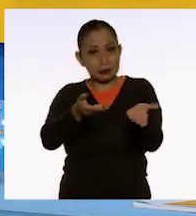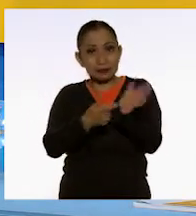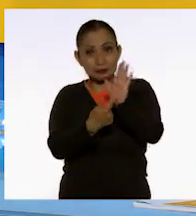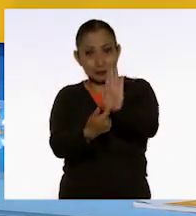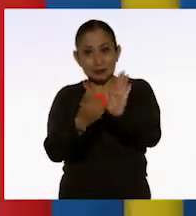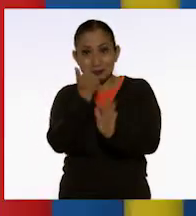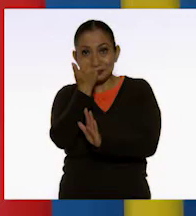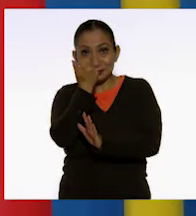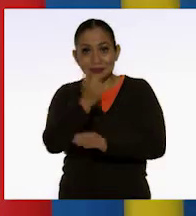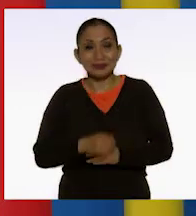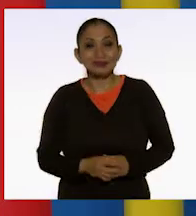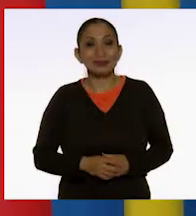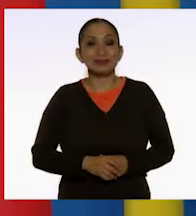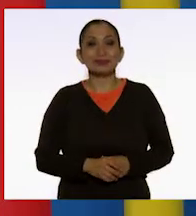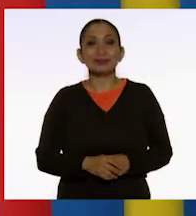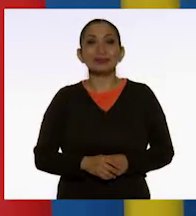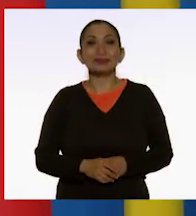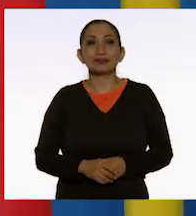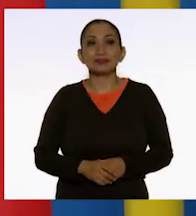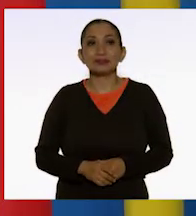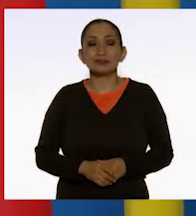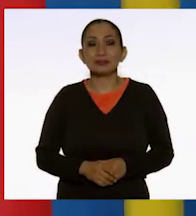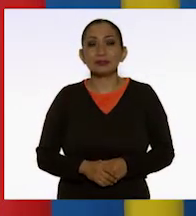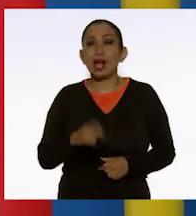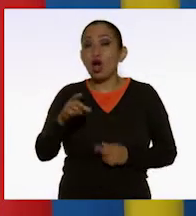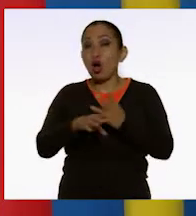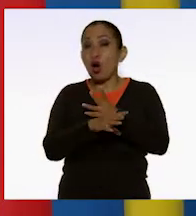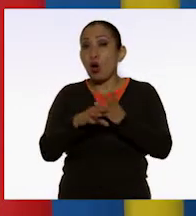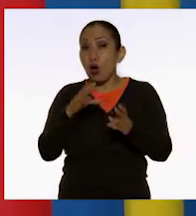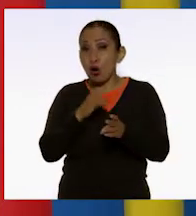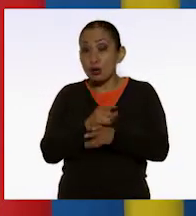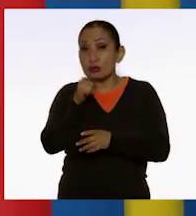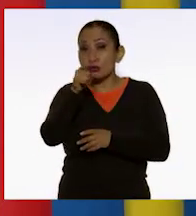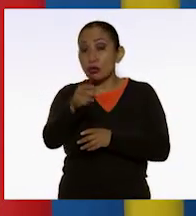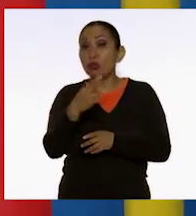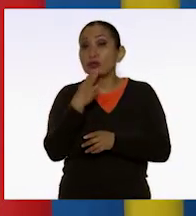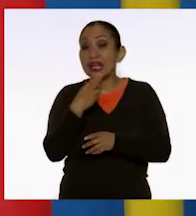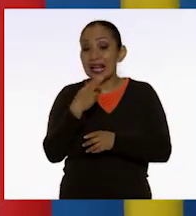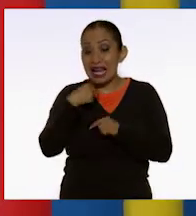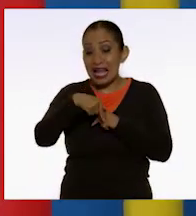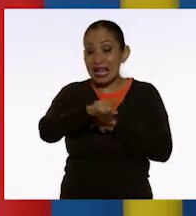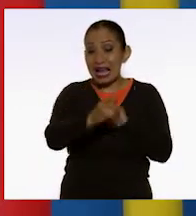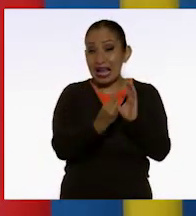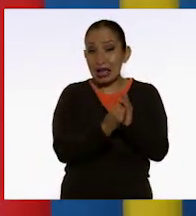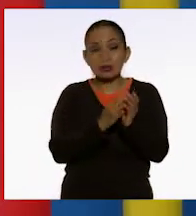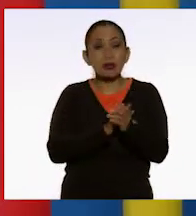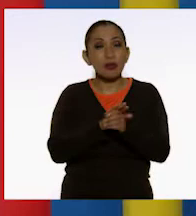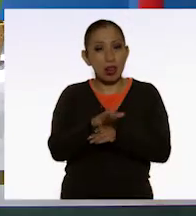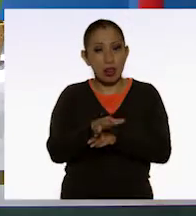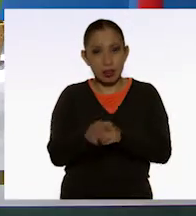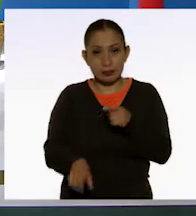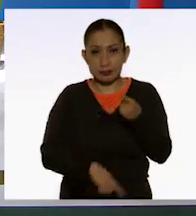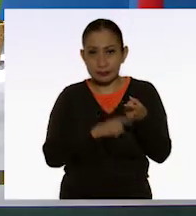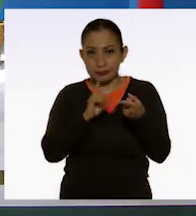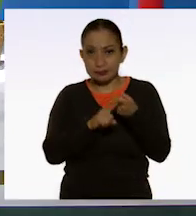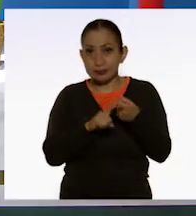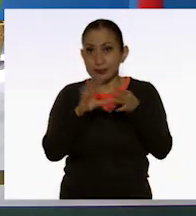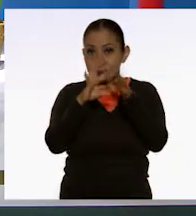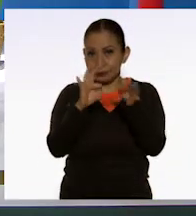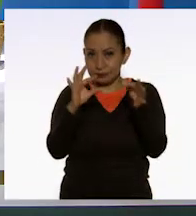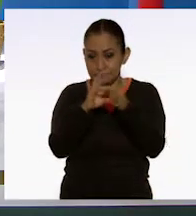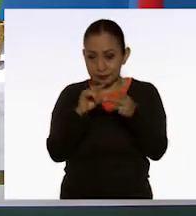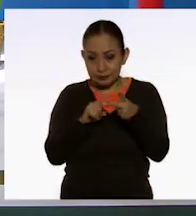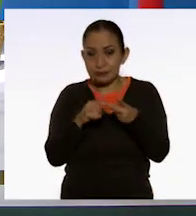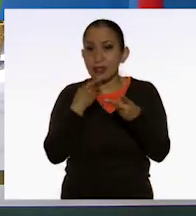alumnos. Los recursos principales que descubrirán en estos programas educativos son